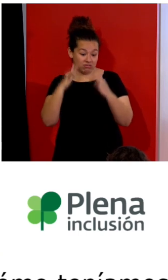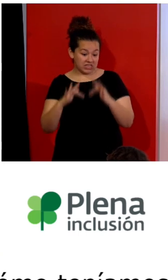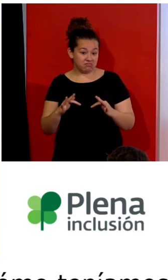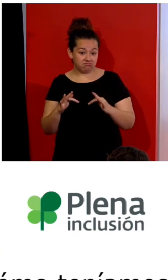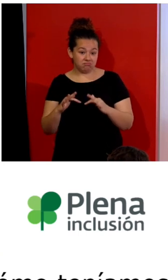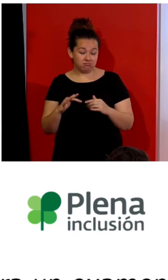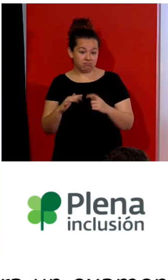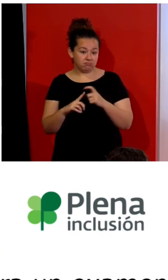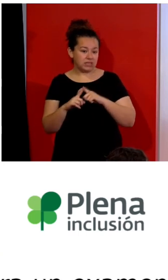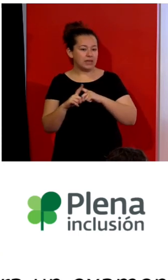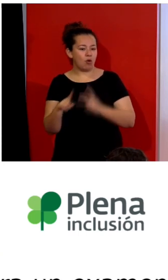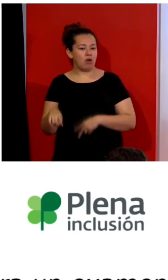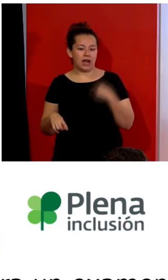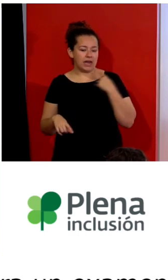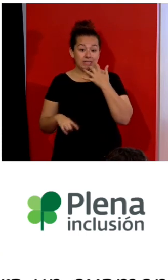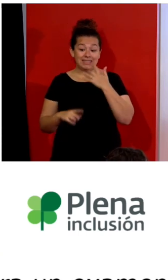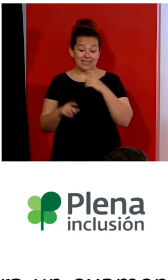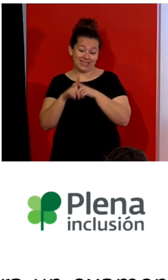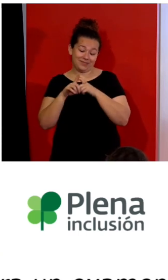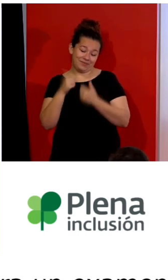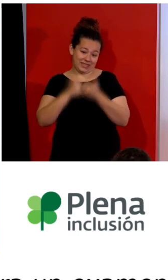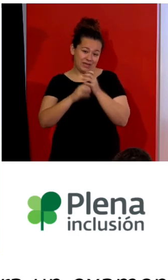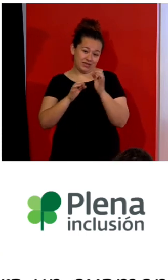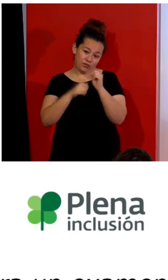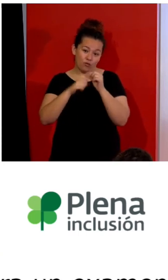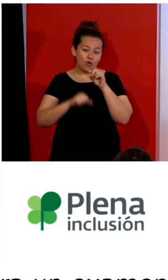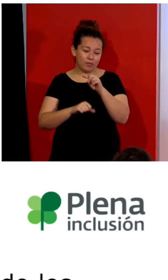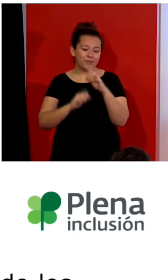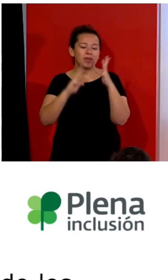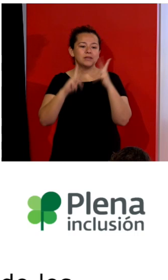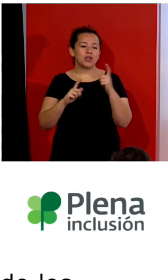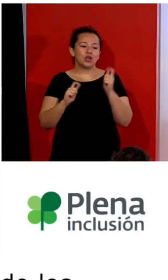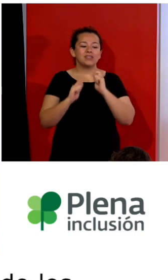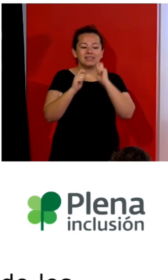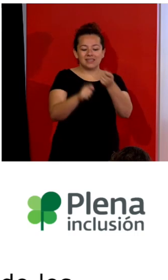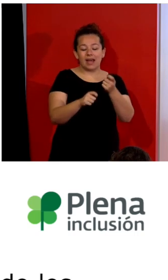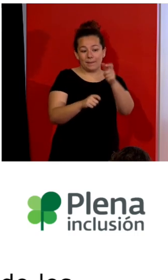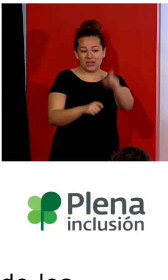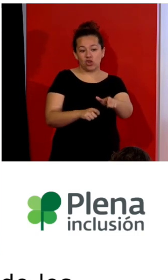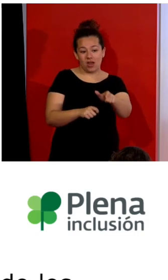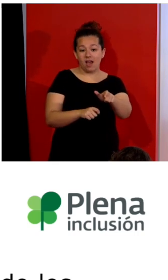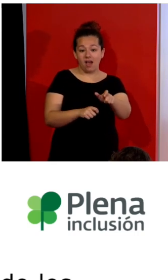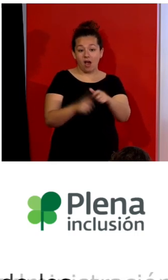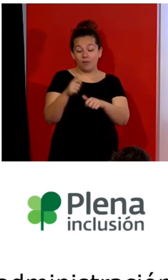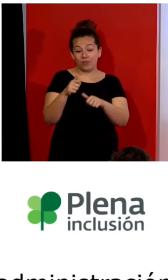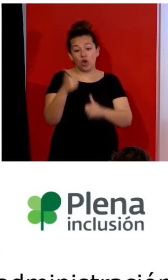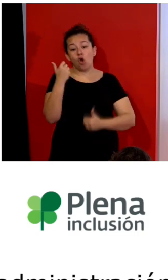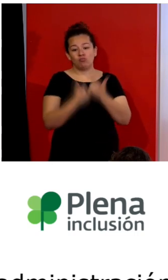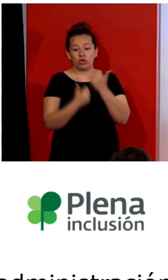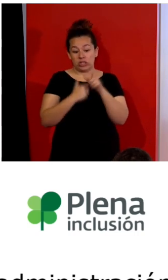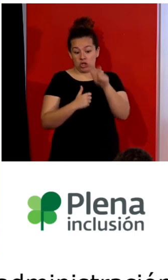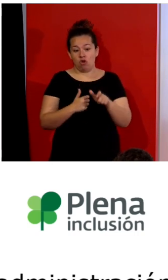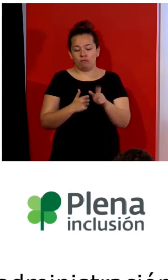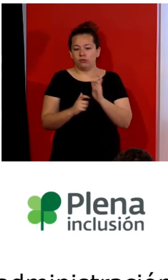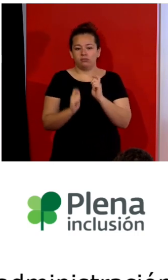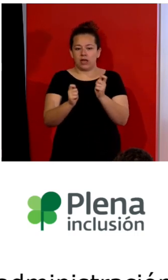cuando los exámenes son de esa manera en la Administración, lo que se le facilita al opositor es un cuadernillo de preguntas y una